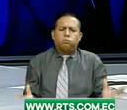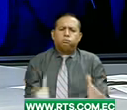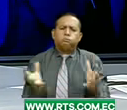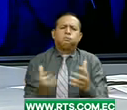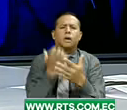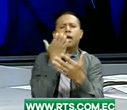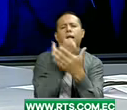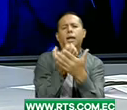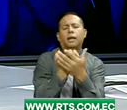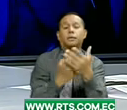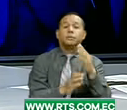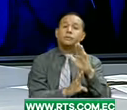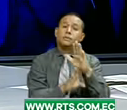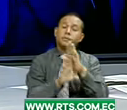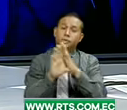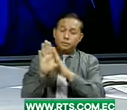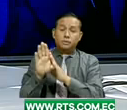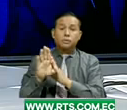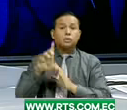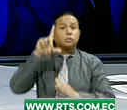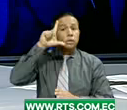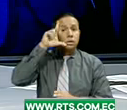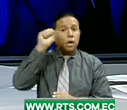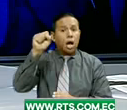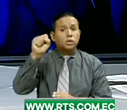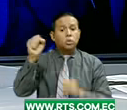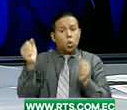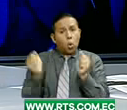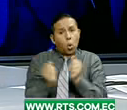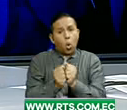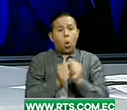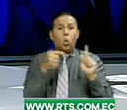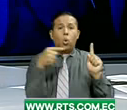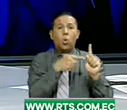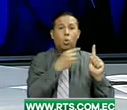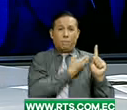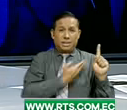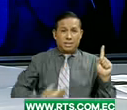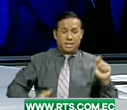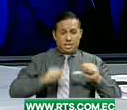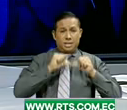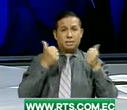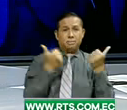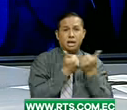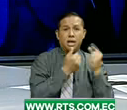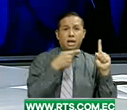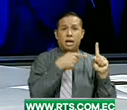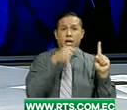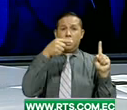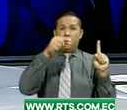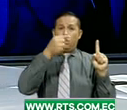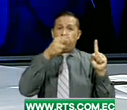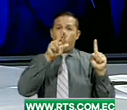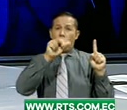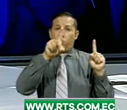dio a conocer el presidente Guillermo Lasso y la titular de la Asamblea, Guadalupe Yori, en el acto de cambio de mando.